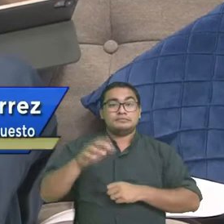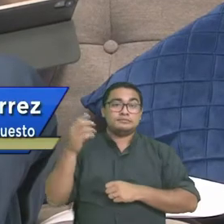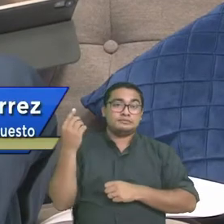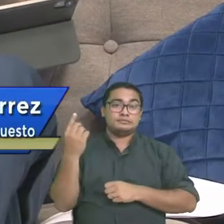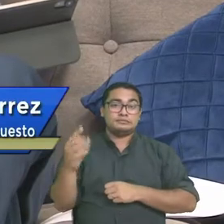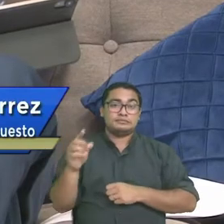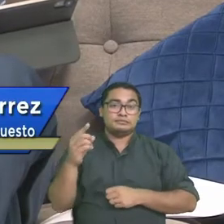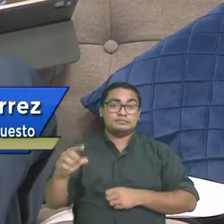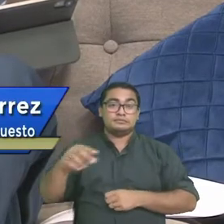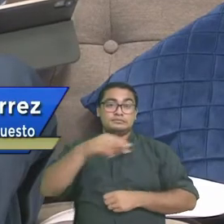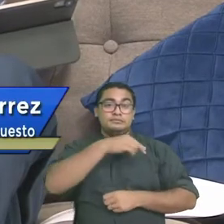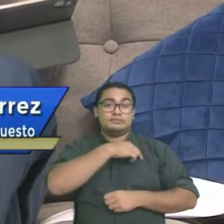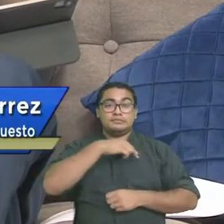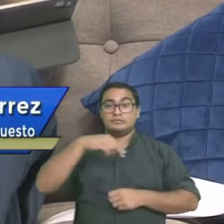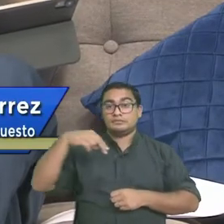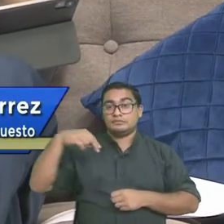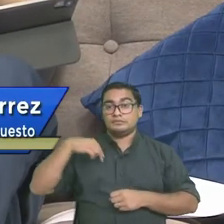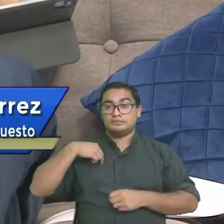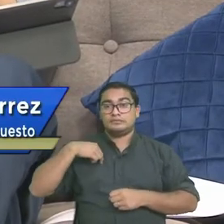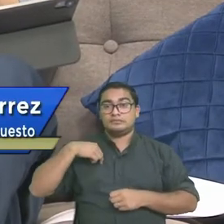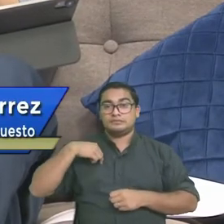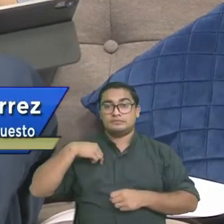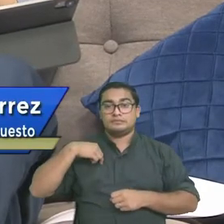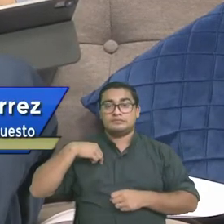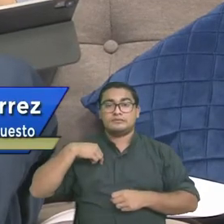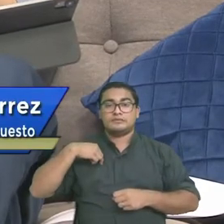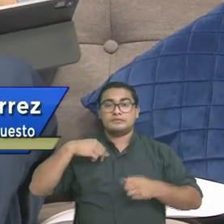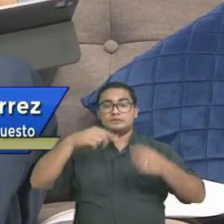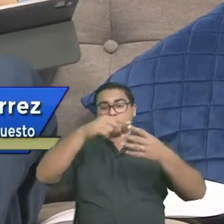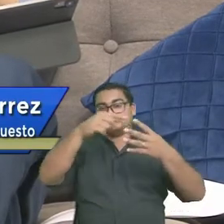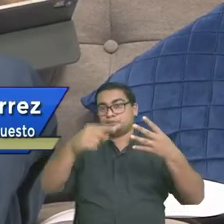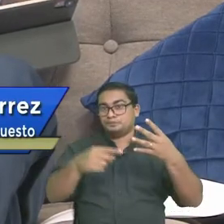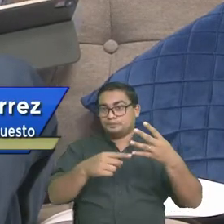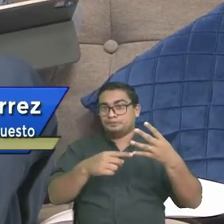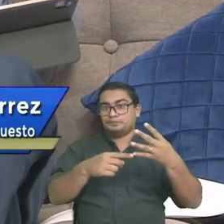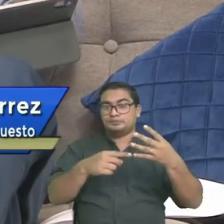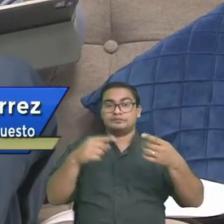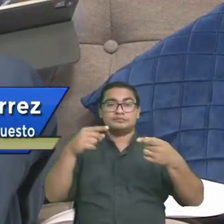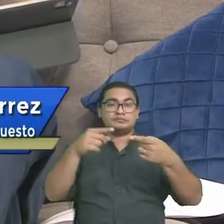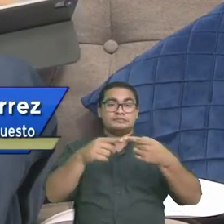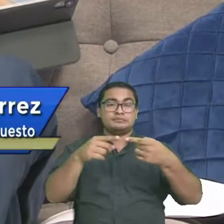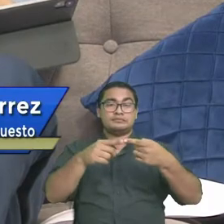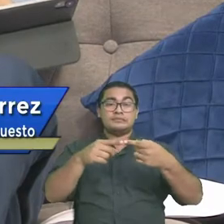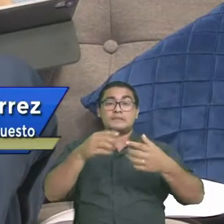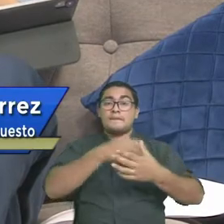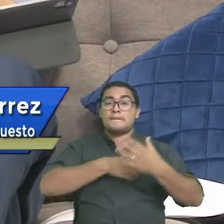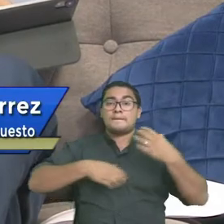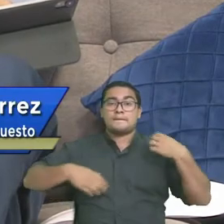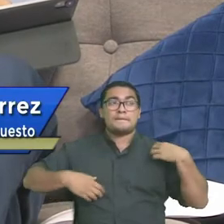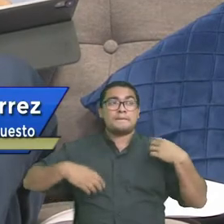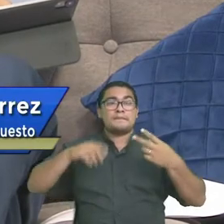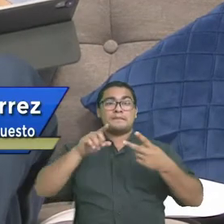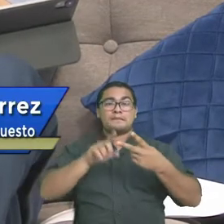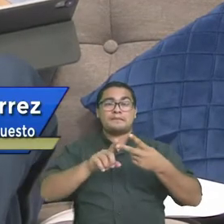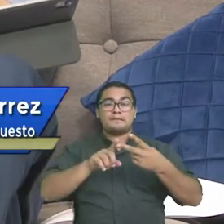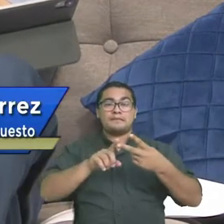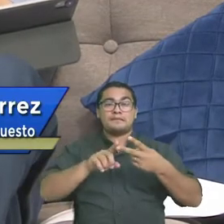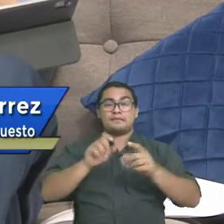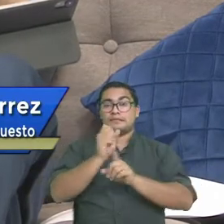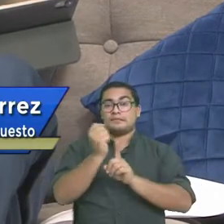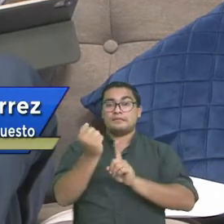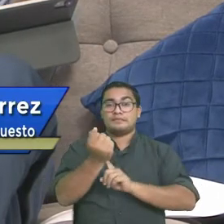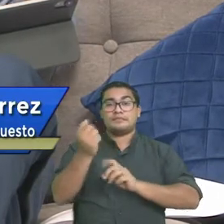nosotros tenemos cuatro grandes poderes: el poder ejecutivo, el poder